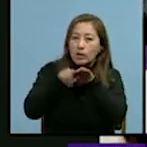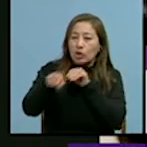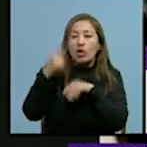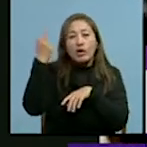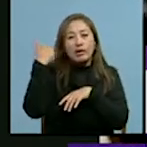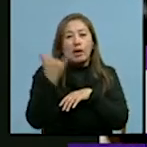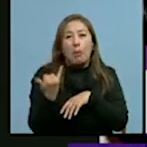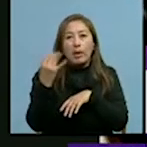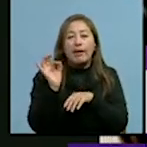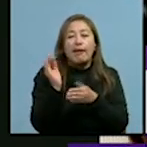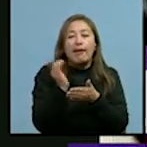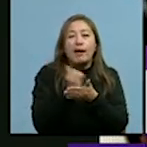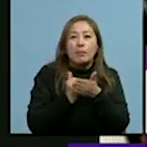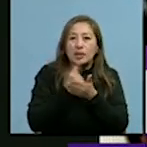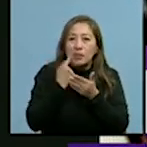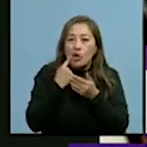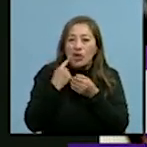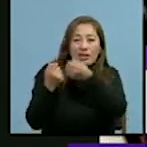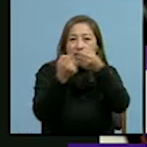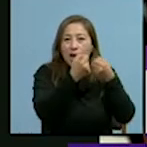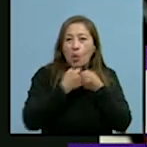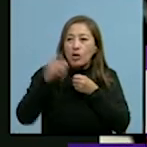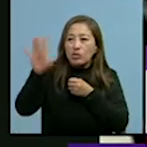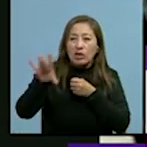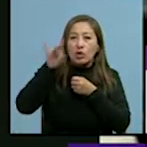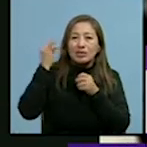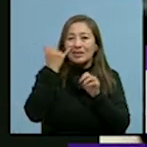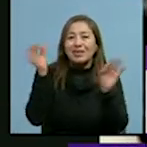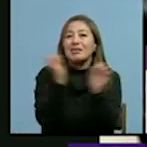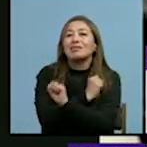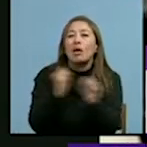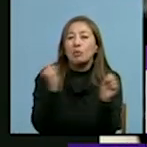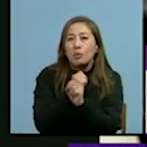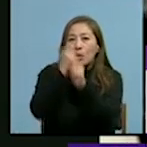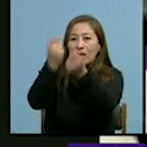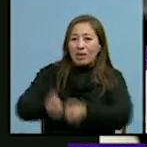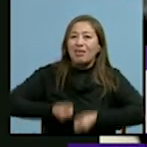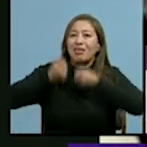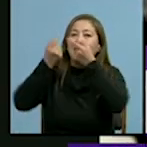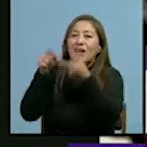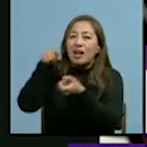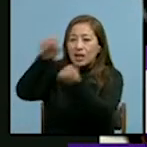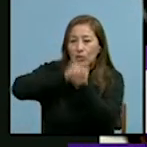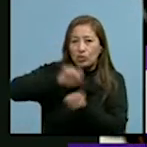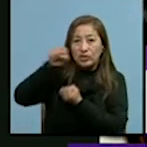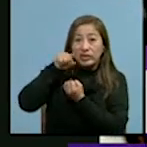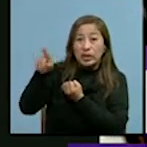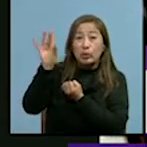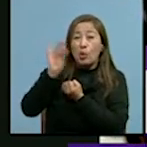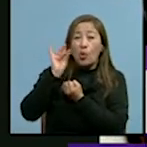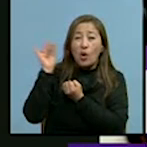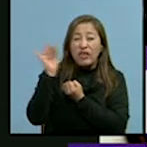corto plazo ya se defina esta designación y se otorgue el doctorado honoris causa? Sí,